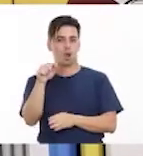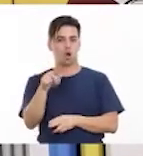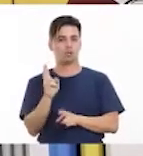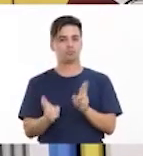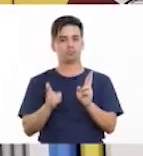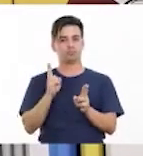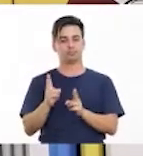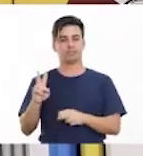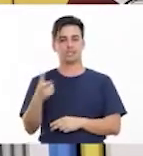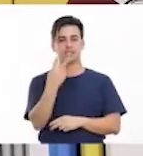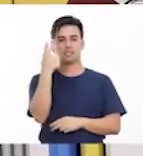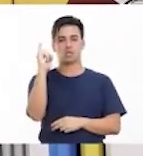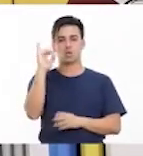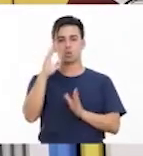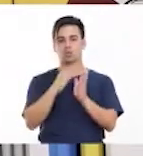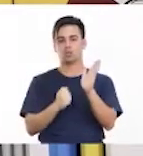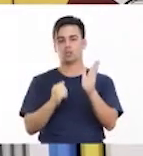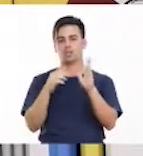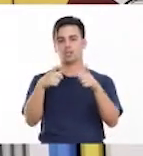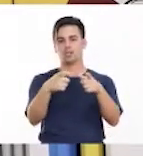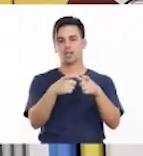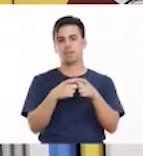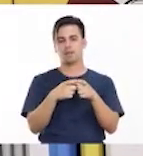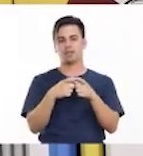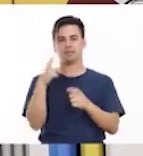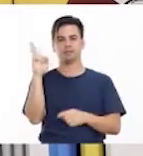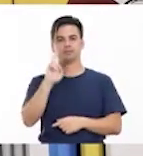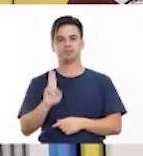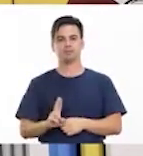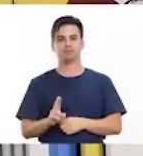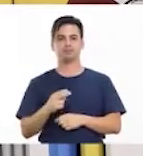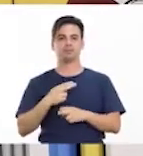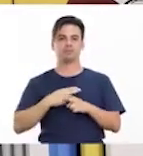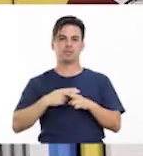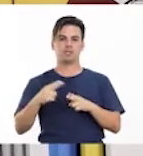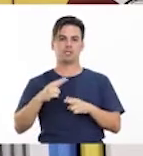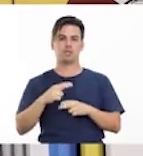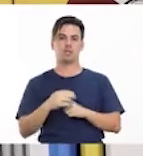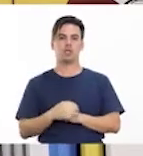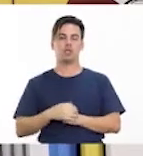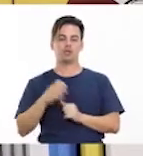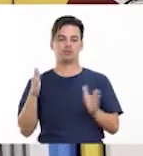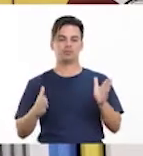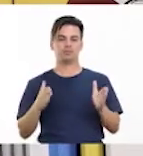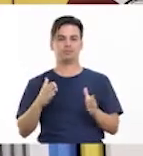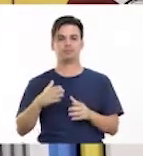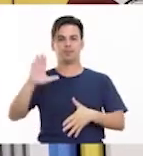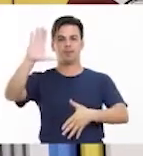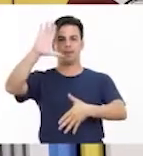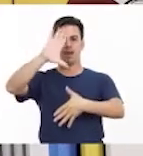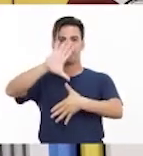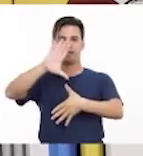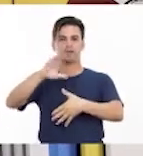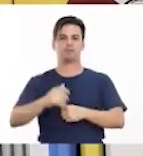orientar al segundo semestre de Facultad Historia de América.